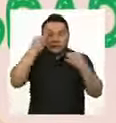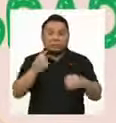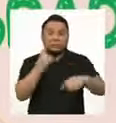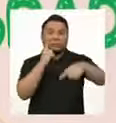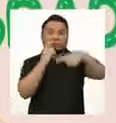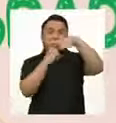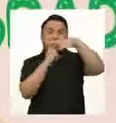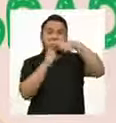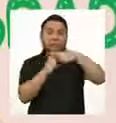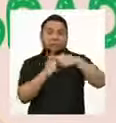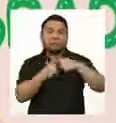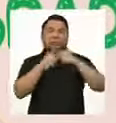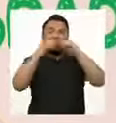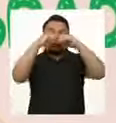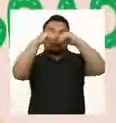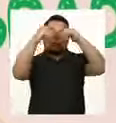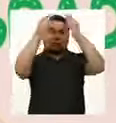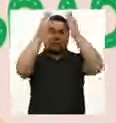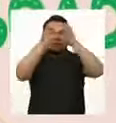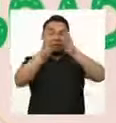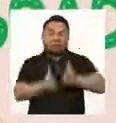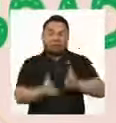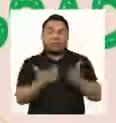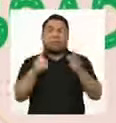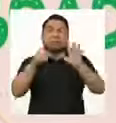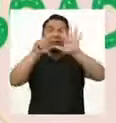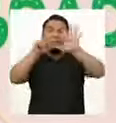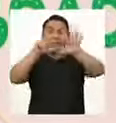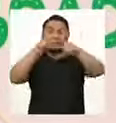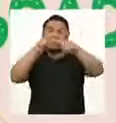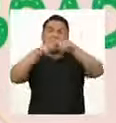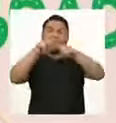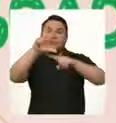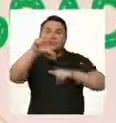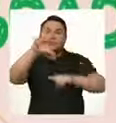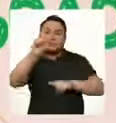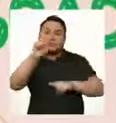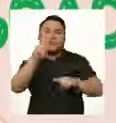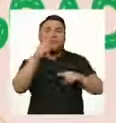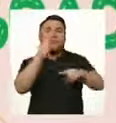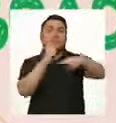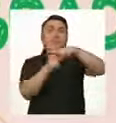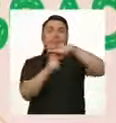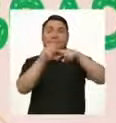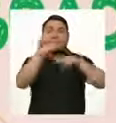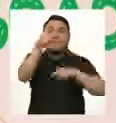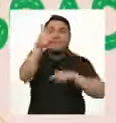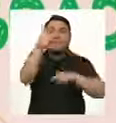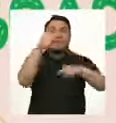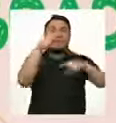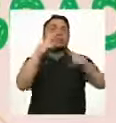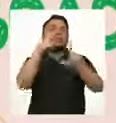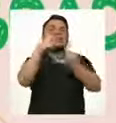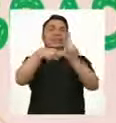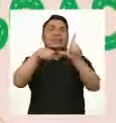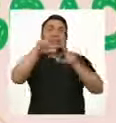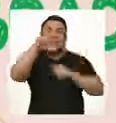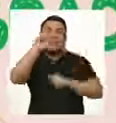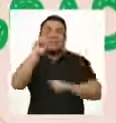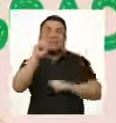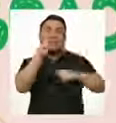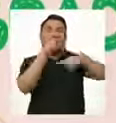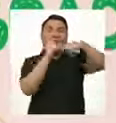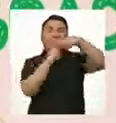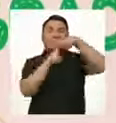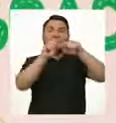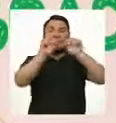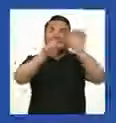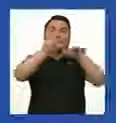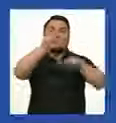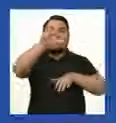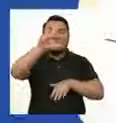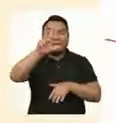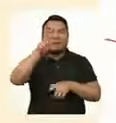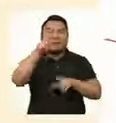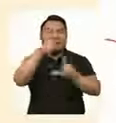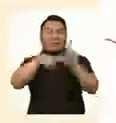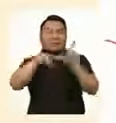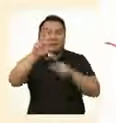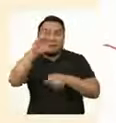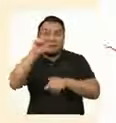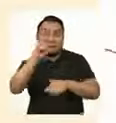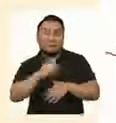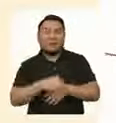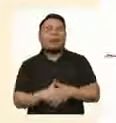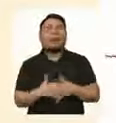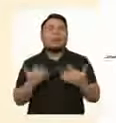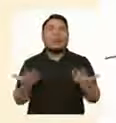las fracciones, sería 7 entre 30 más 10 entre 30 más 13 entre 30.